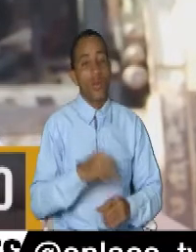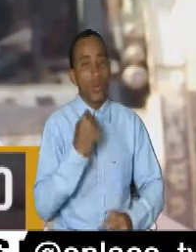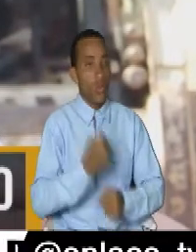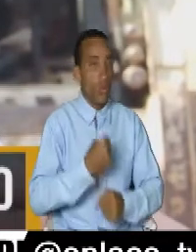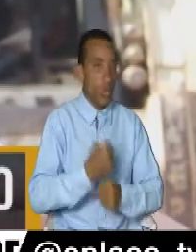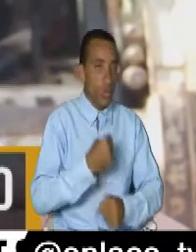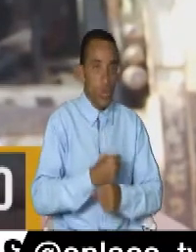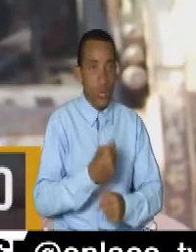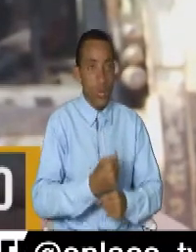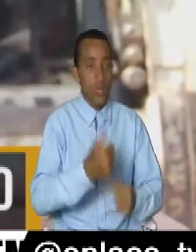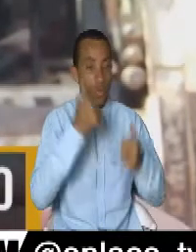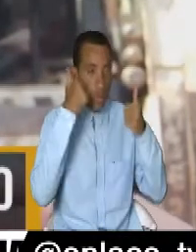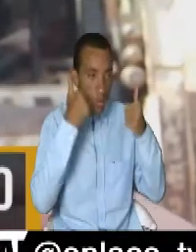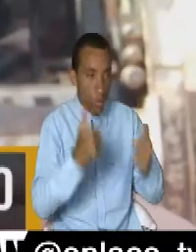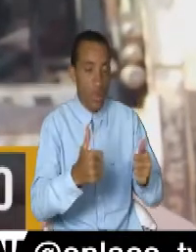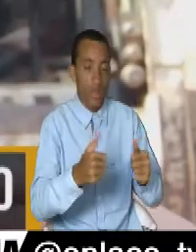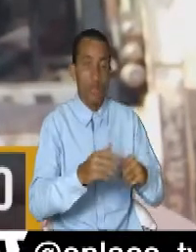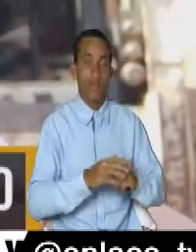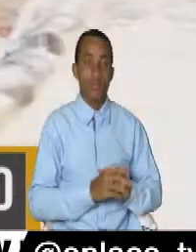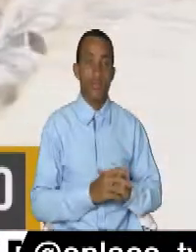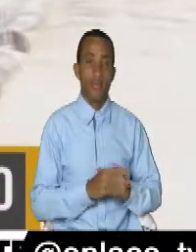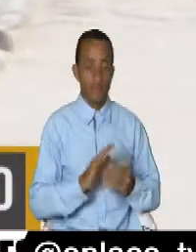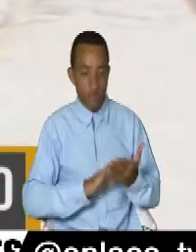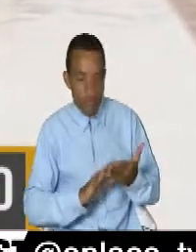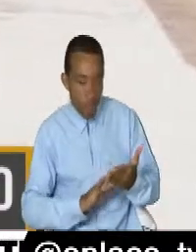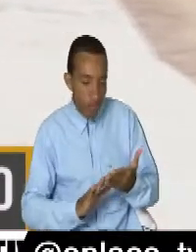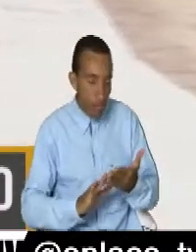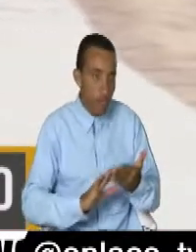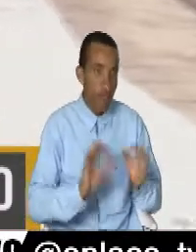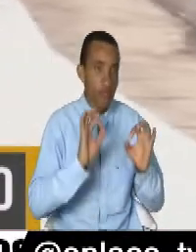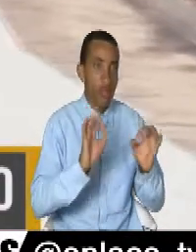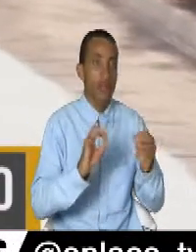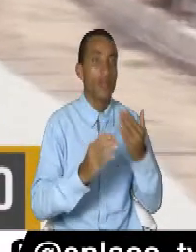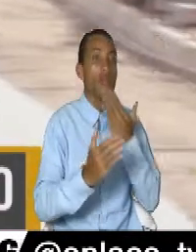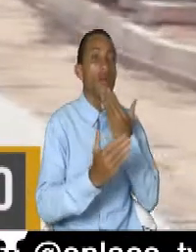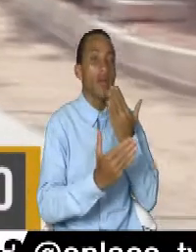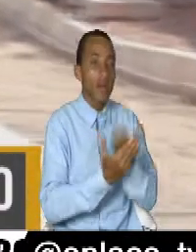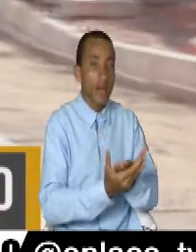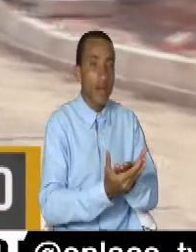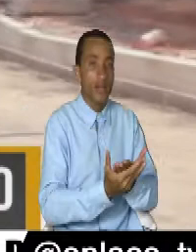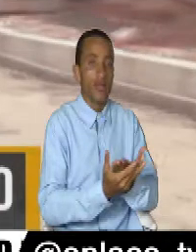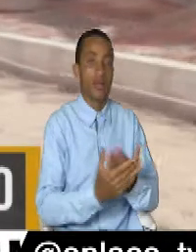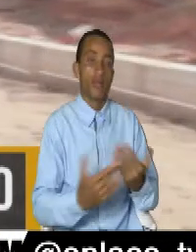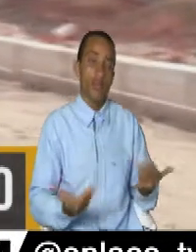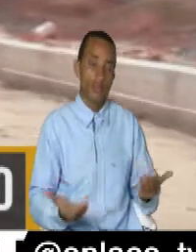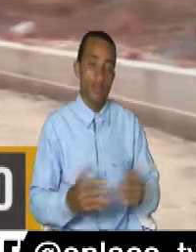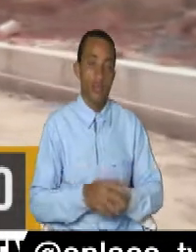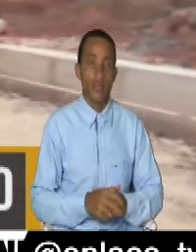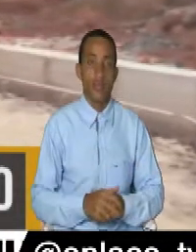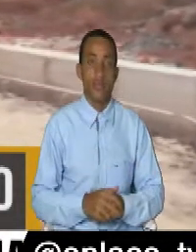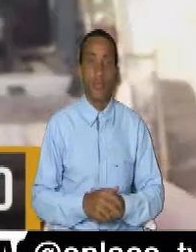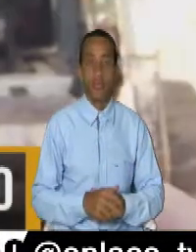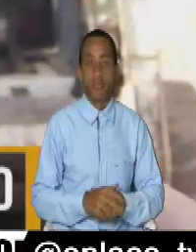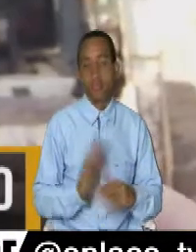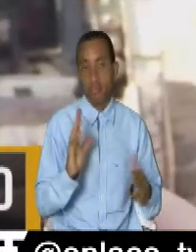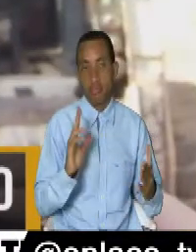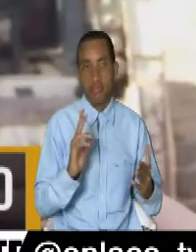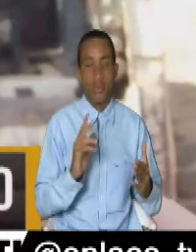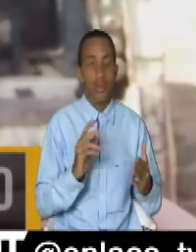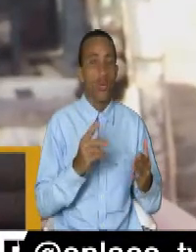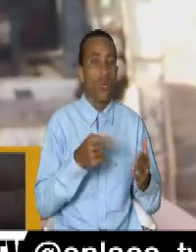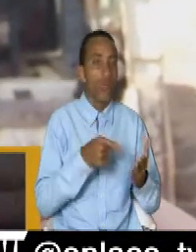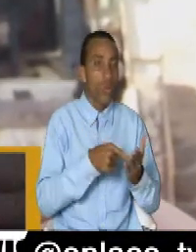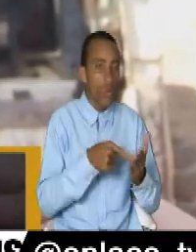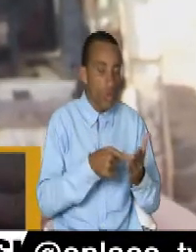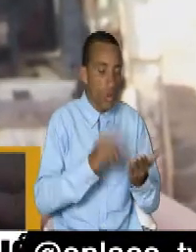bien realizado, muy bien hecho, no nos queda más que darle agradecimiento. Pues es un contrato, como se ve ahí